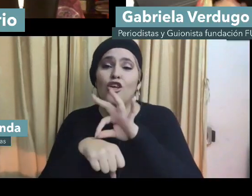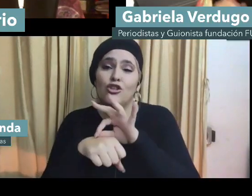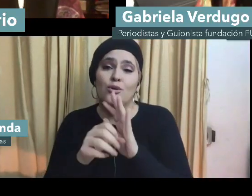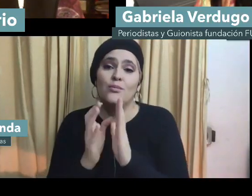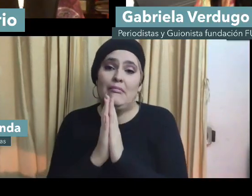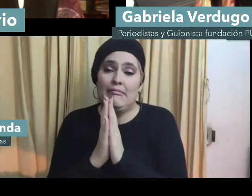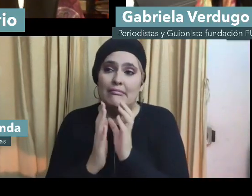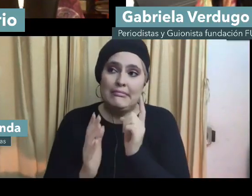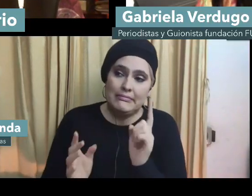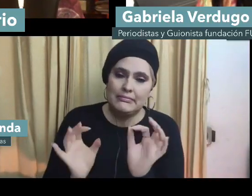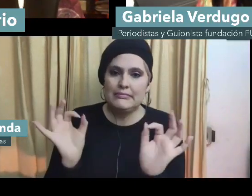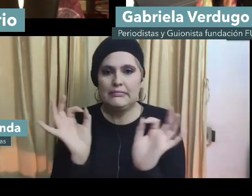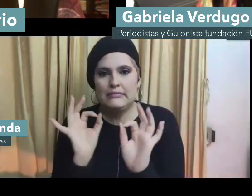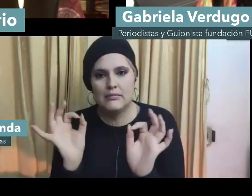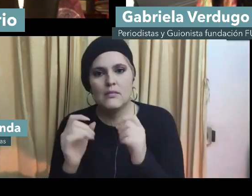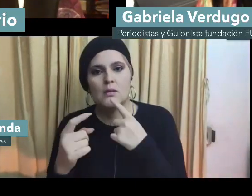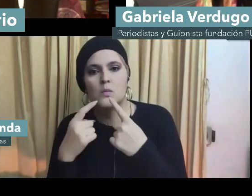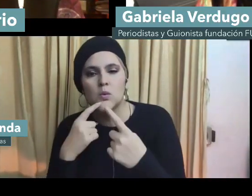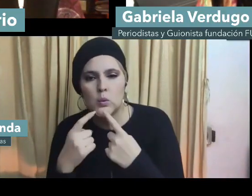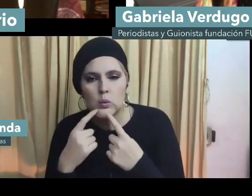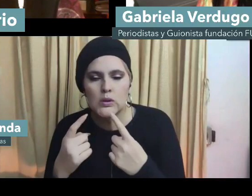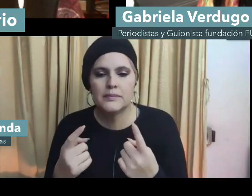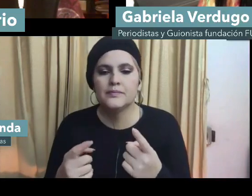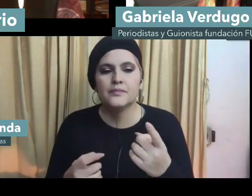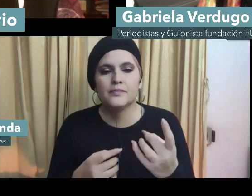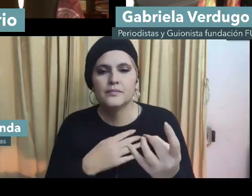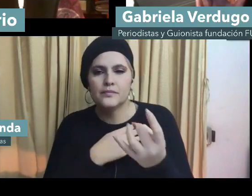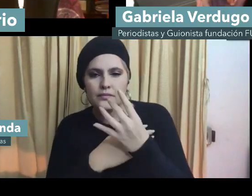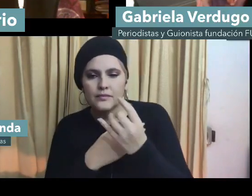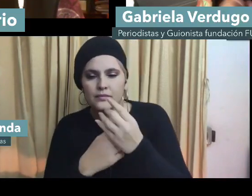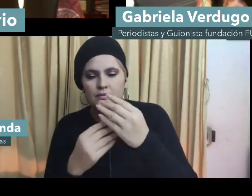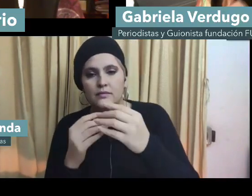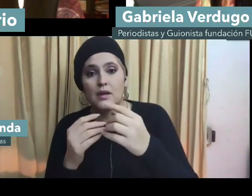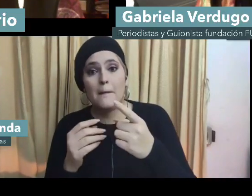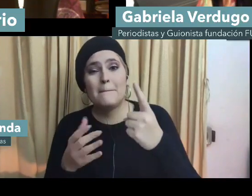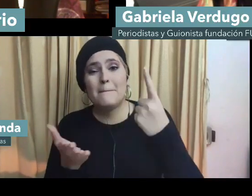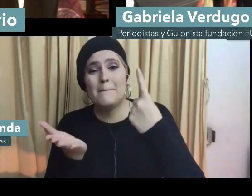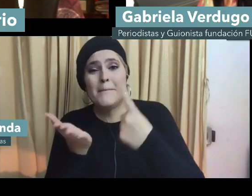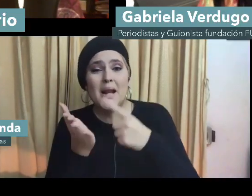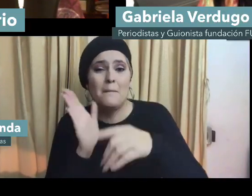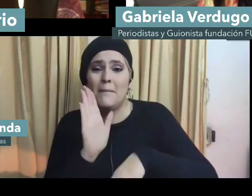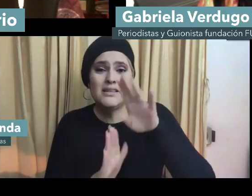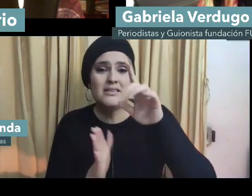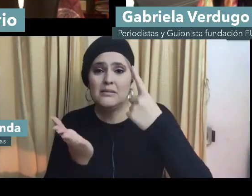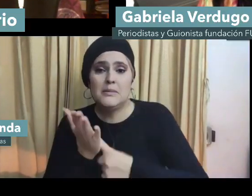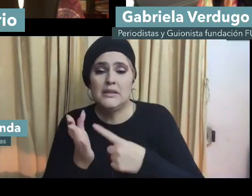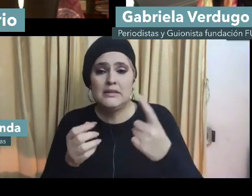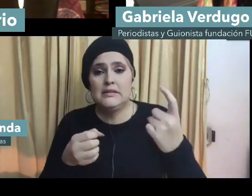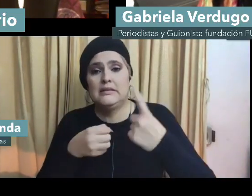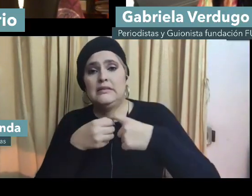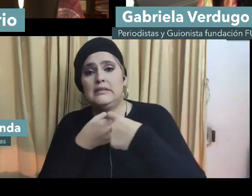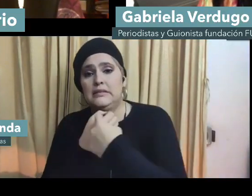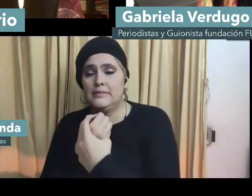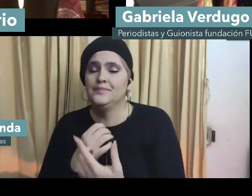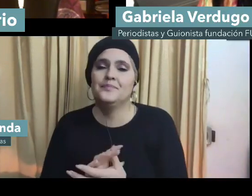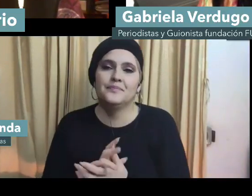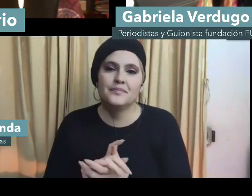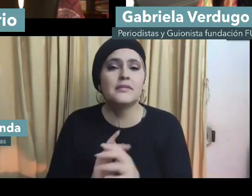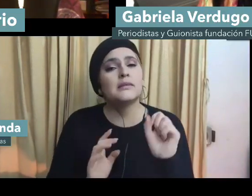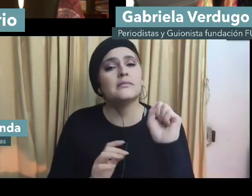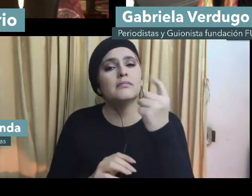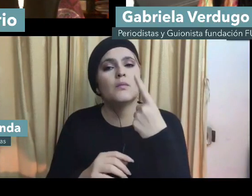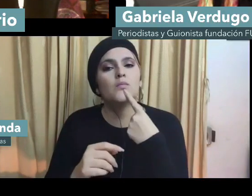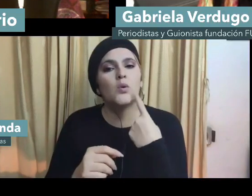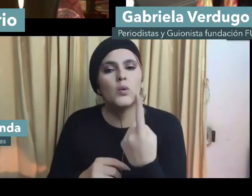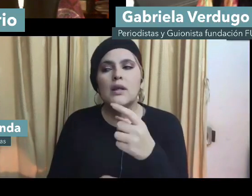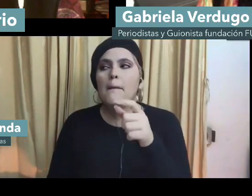algunas preguntas que han llegado. Tenemos a más de 1000 personas conectadas ahora. Vamos a partir con una primera pregunta que tenemos de Alejandra Pino.